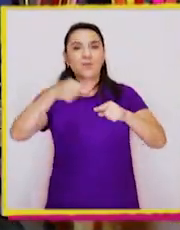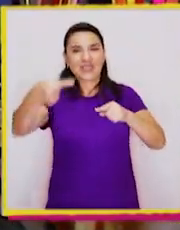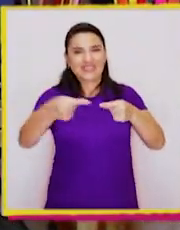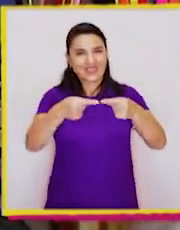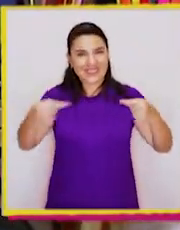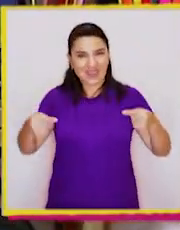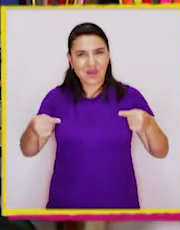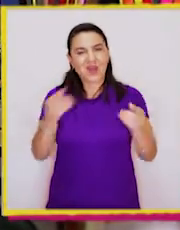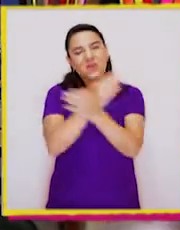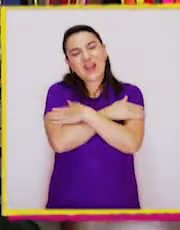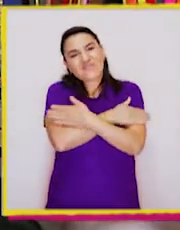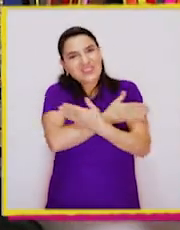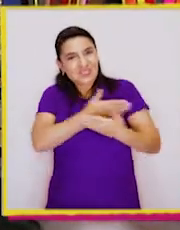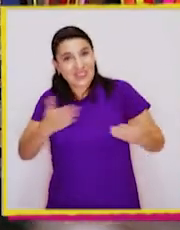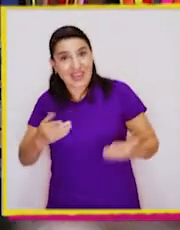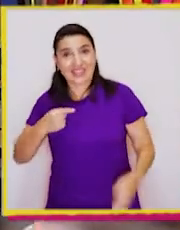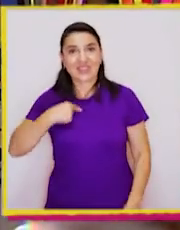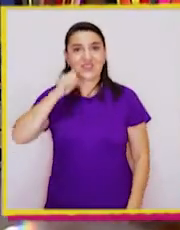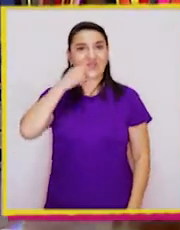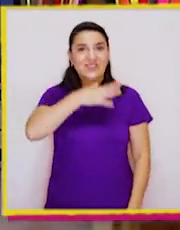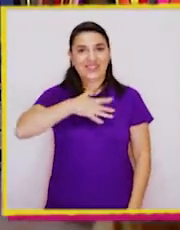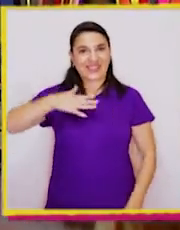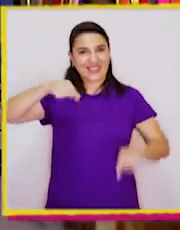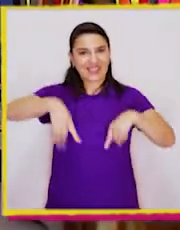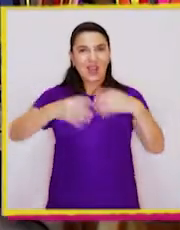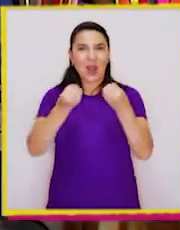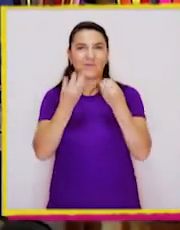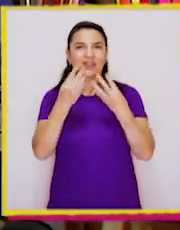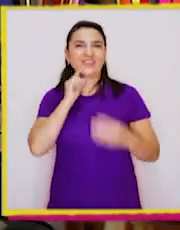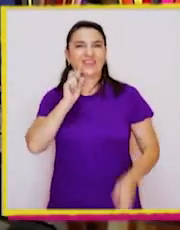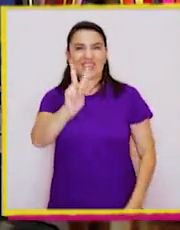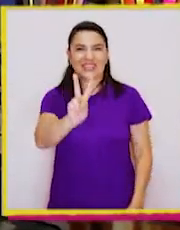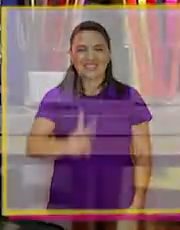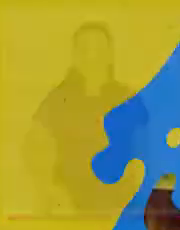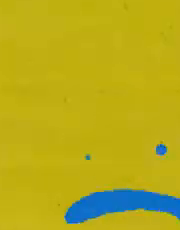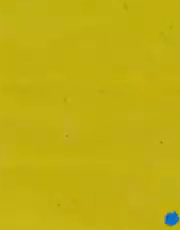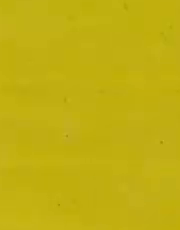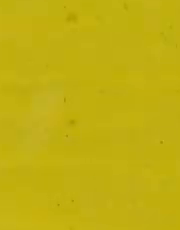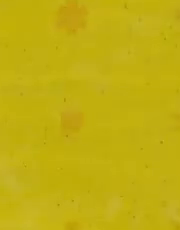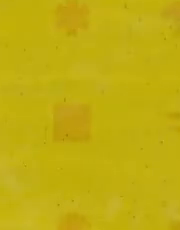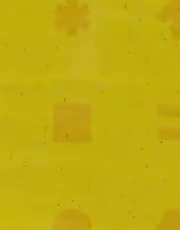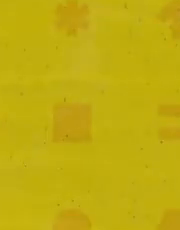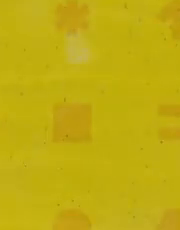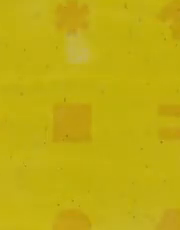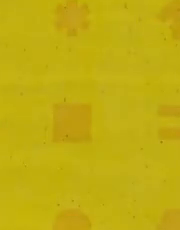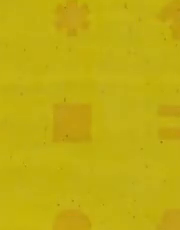la próxima semana. Un abrazo grande. Soy Trini y esto es Aprendo TV.